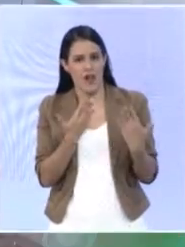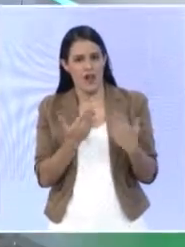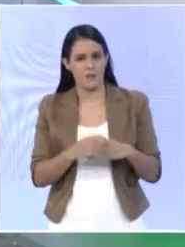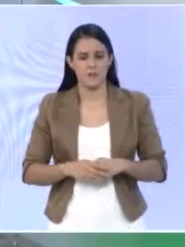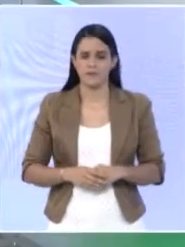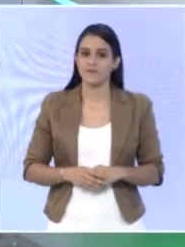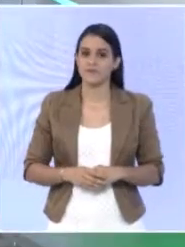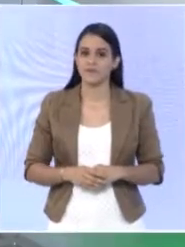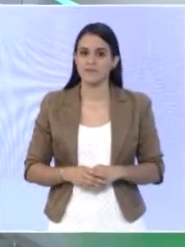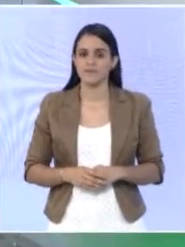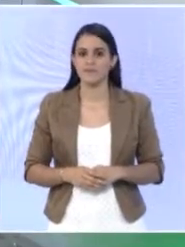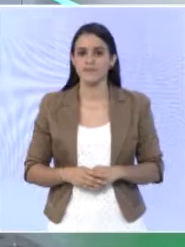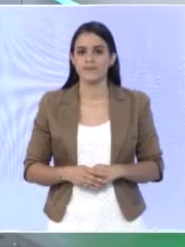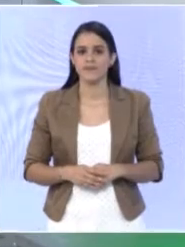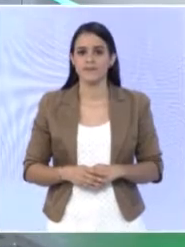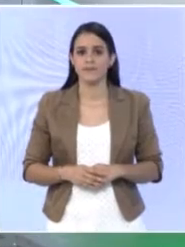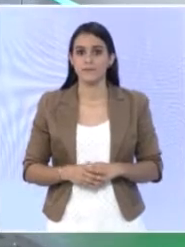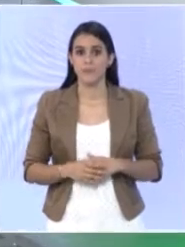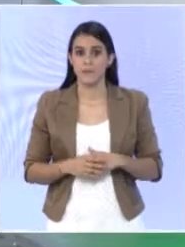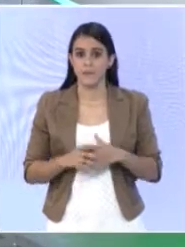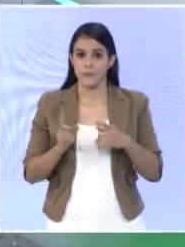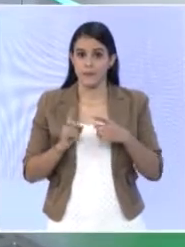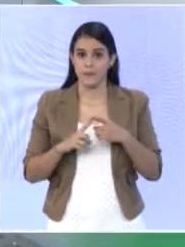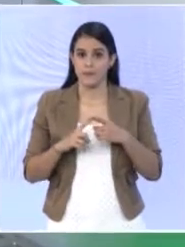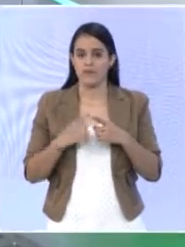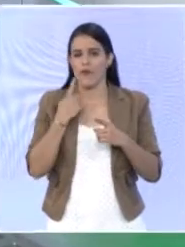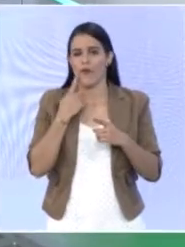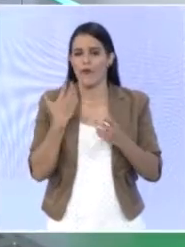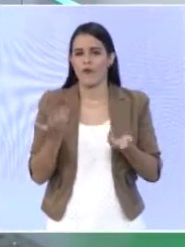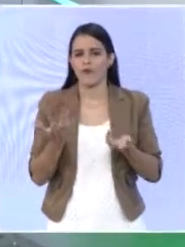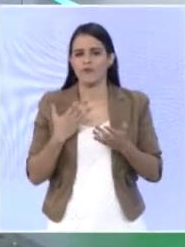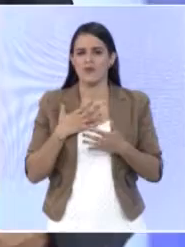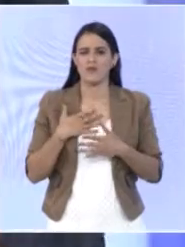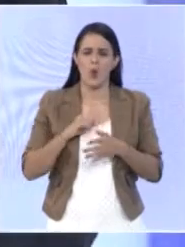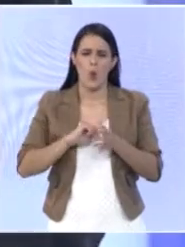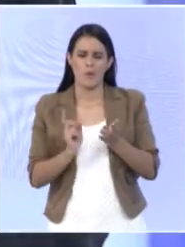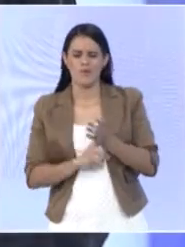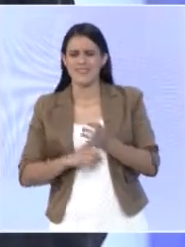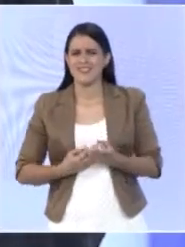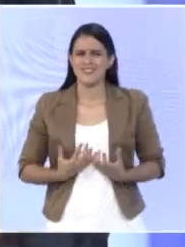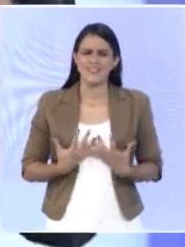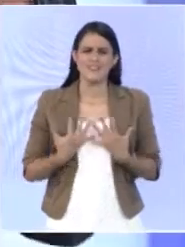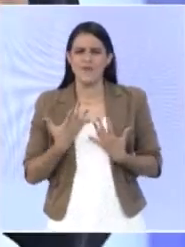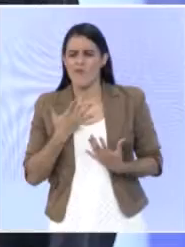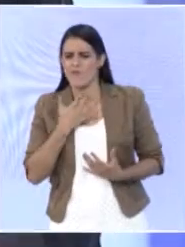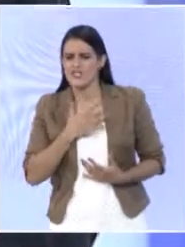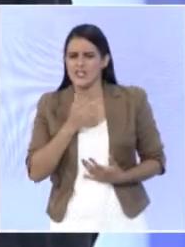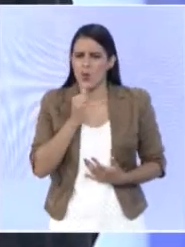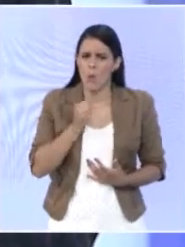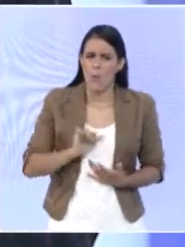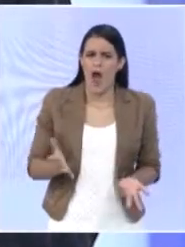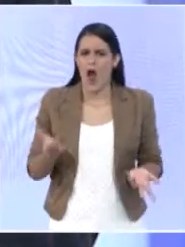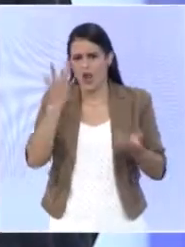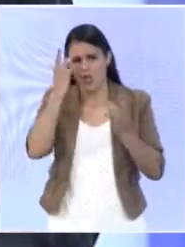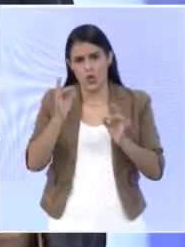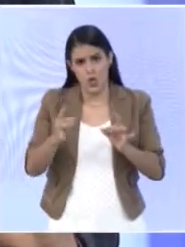en el principio tenemos los clásicos que el malestar general dolor de cabeza fiebre